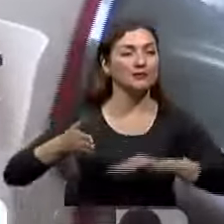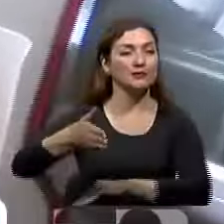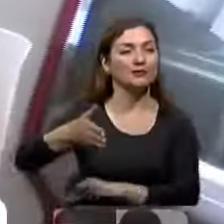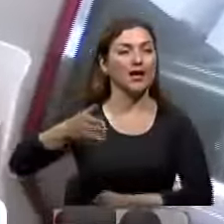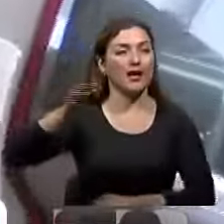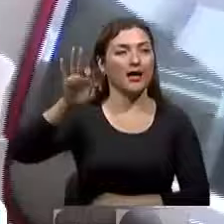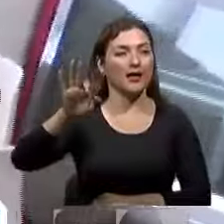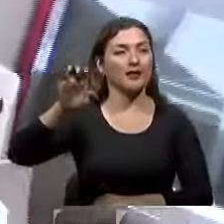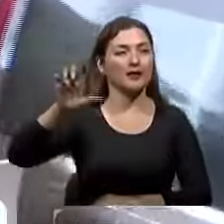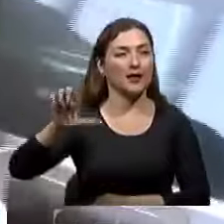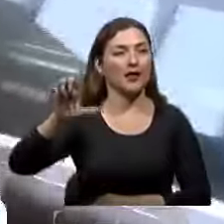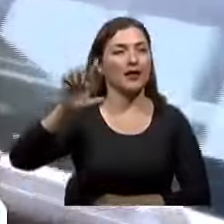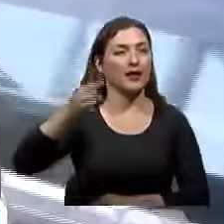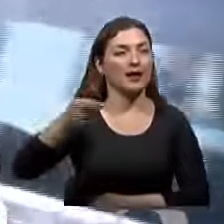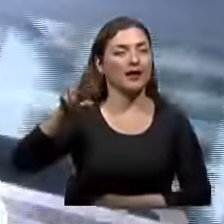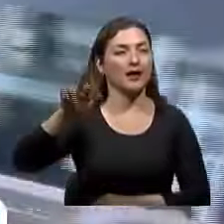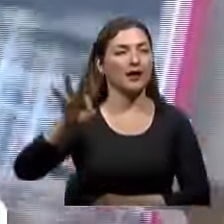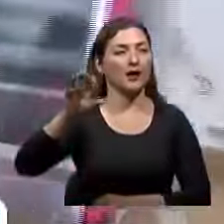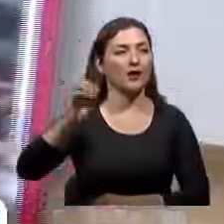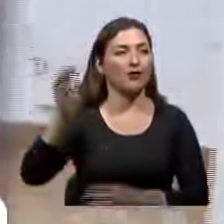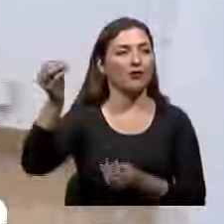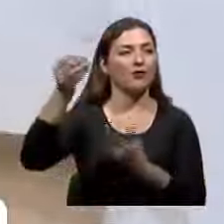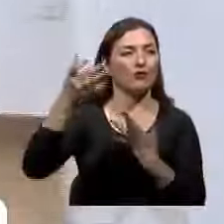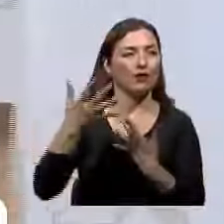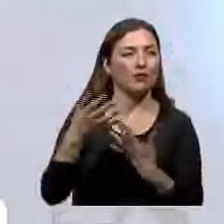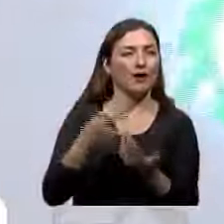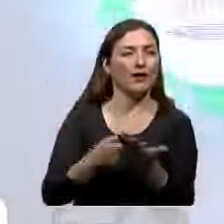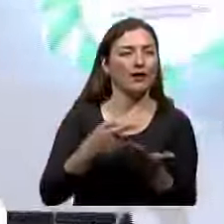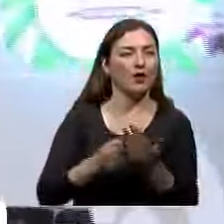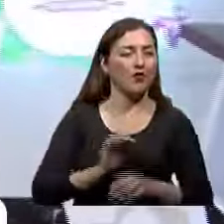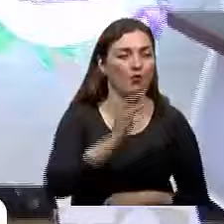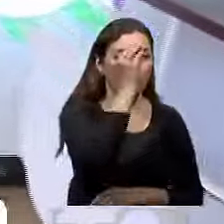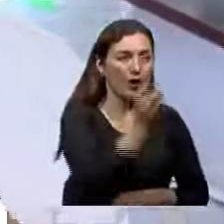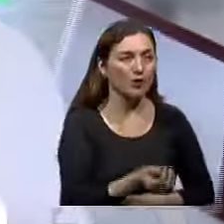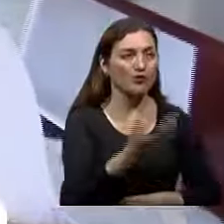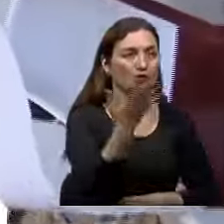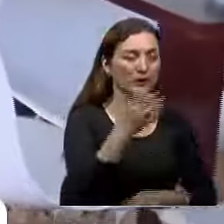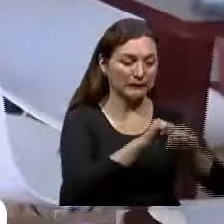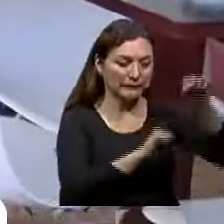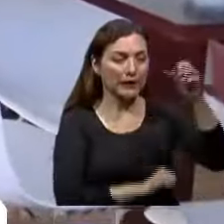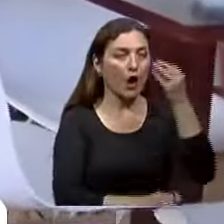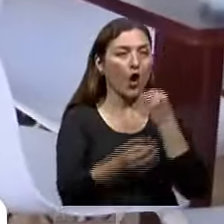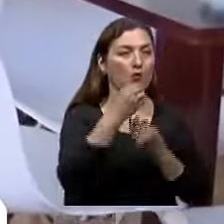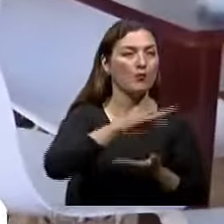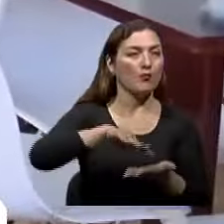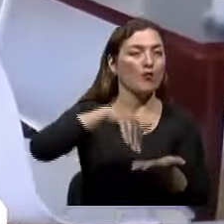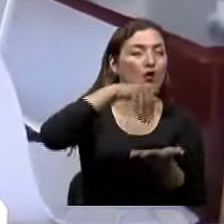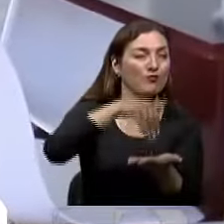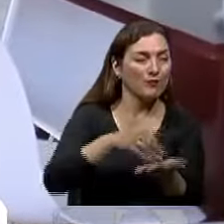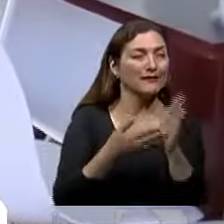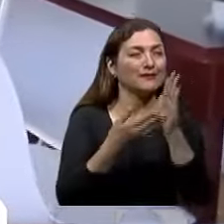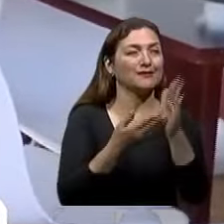días, cuénteme, ¿qué tenemos por acá? ¿Cómo están? Muy buenos días. Bueno, aquí encontrarán comida típica manabita,